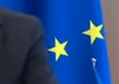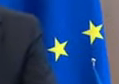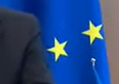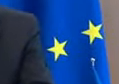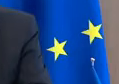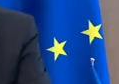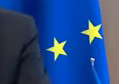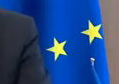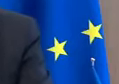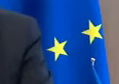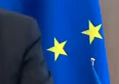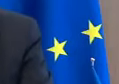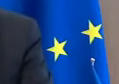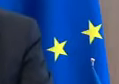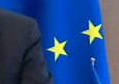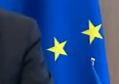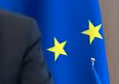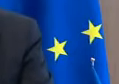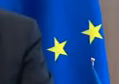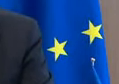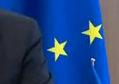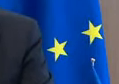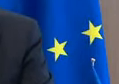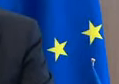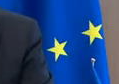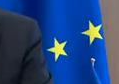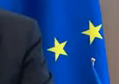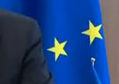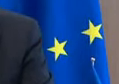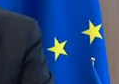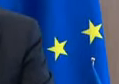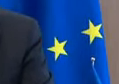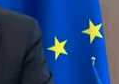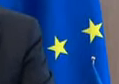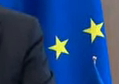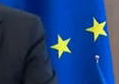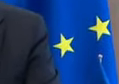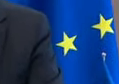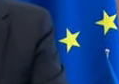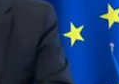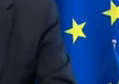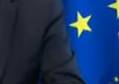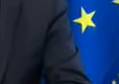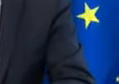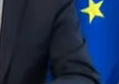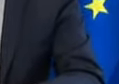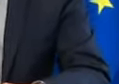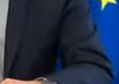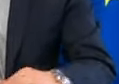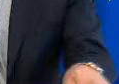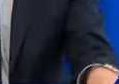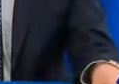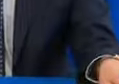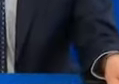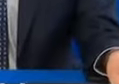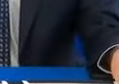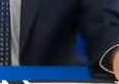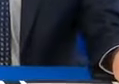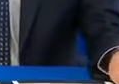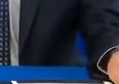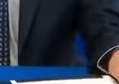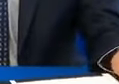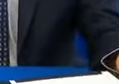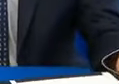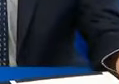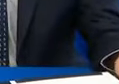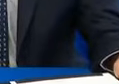affairs of Guatemala Carlos Ramiro marz Alvarado Sign on behalf of Guatemala La Firma tiene lugar en